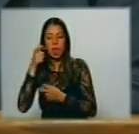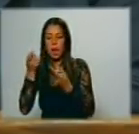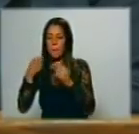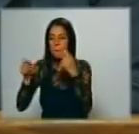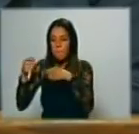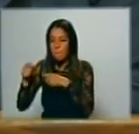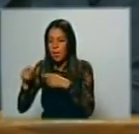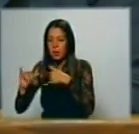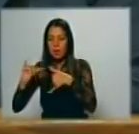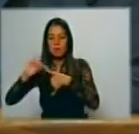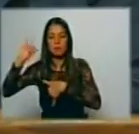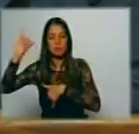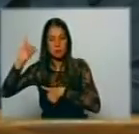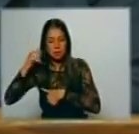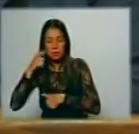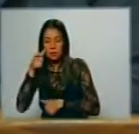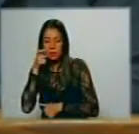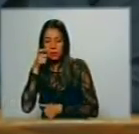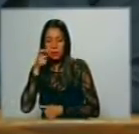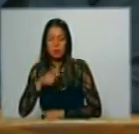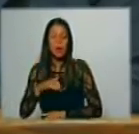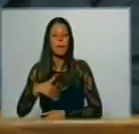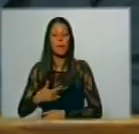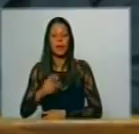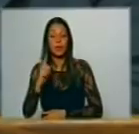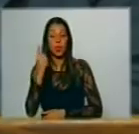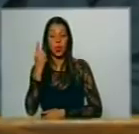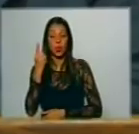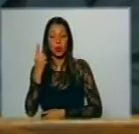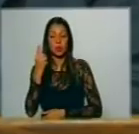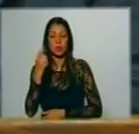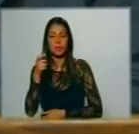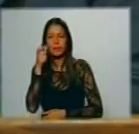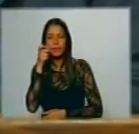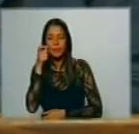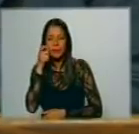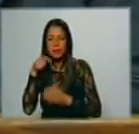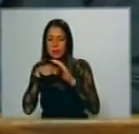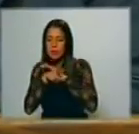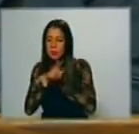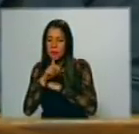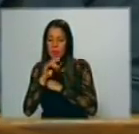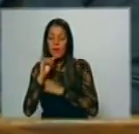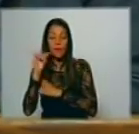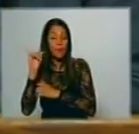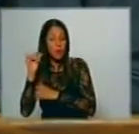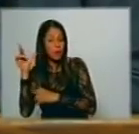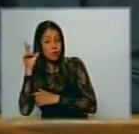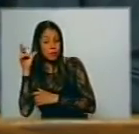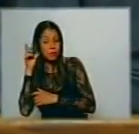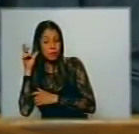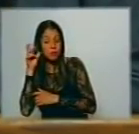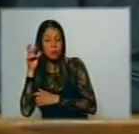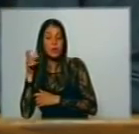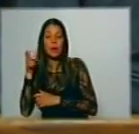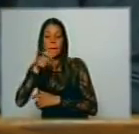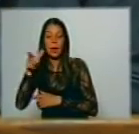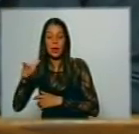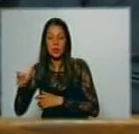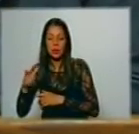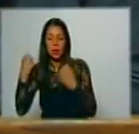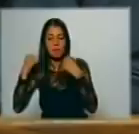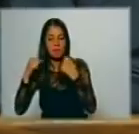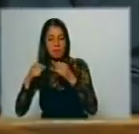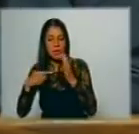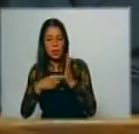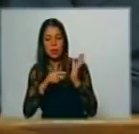Derechos Socioeconómicos podrá: 1. Verificar la información recibida de los sujetos de aplicación